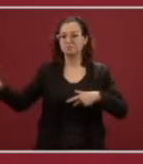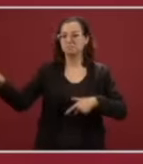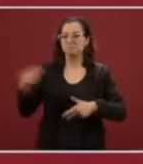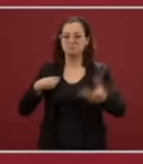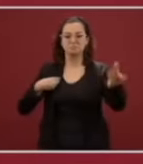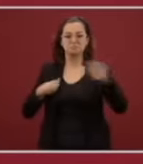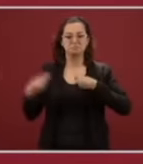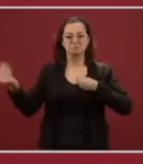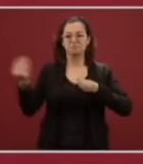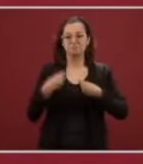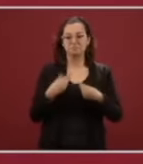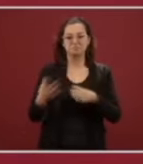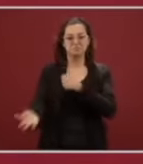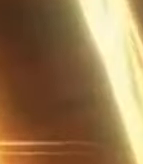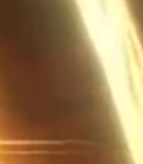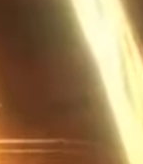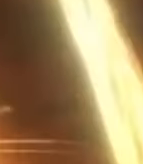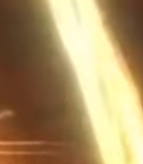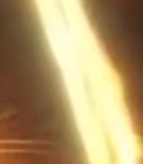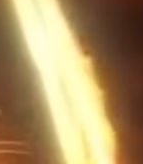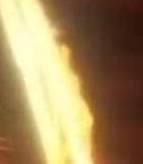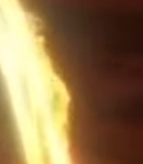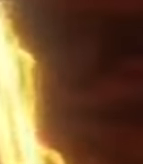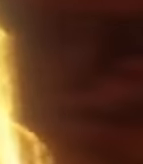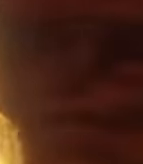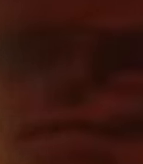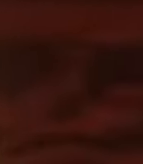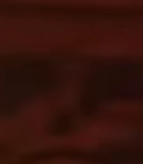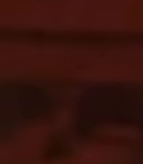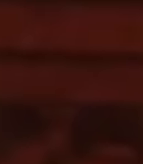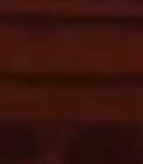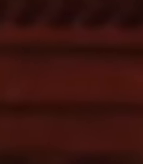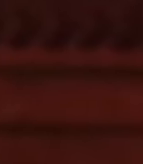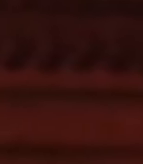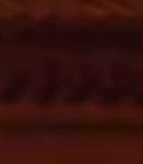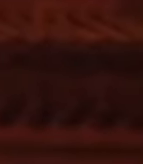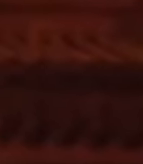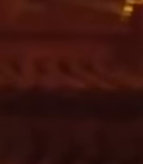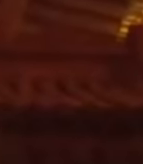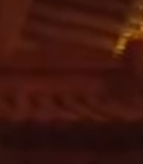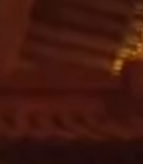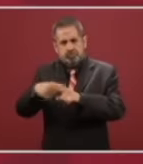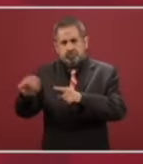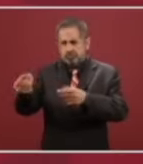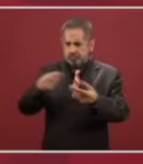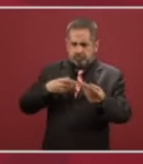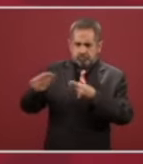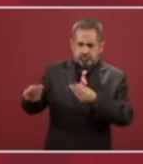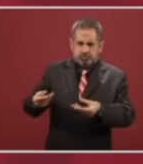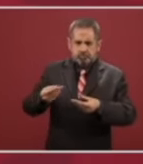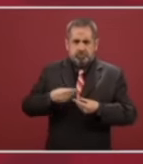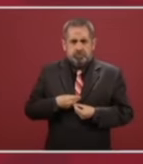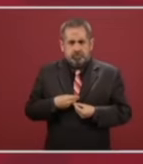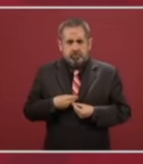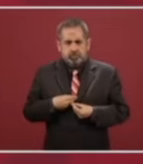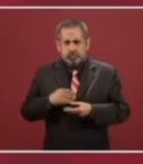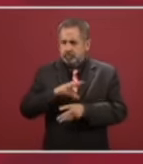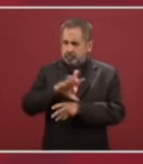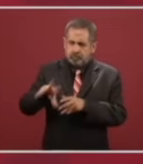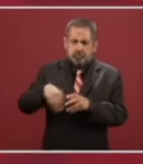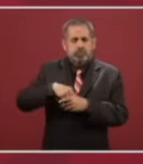Entonces, son mi guardaespaldas. Yo soy el guerrero dragón. Y todo lo